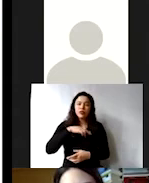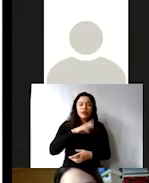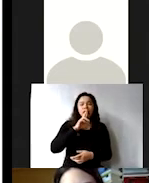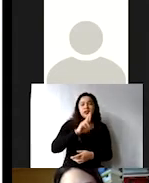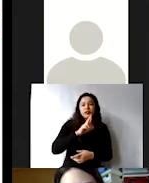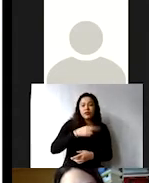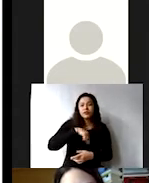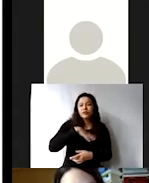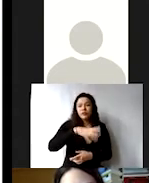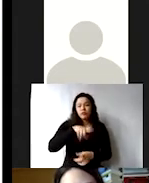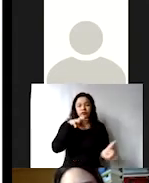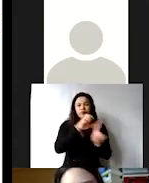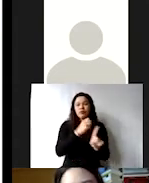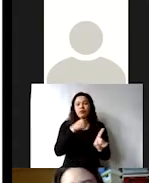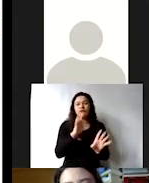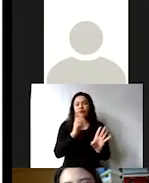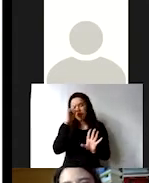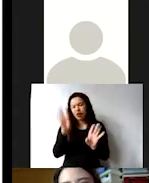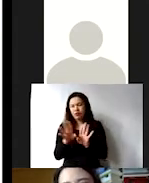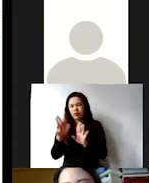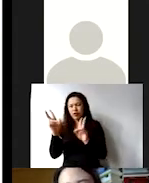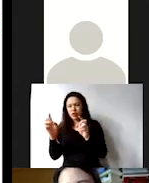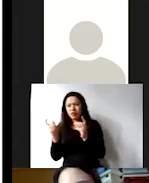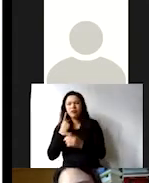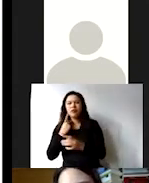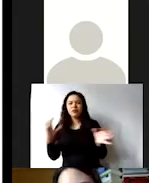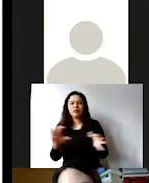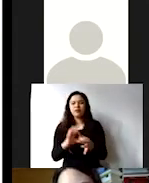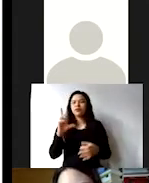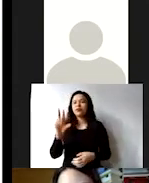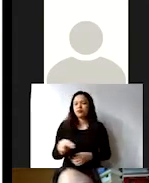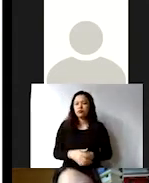Agenda 2030 en este sentido. Ni tampoco,